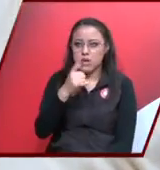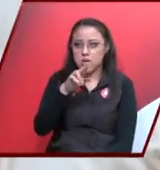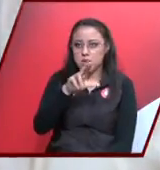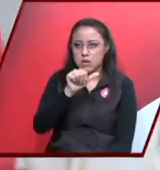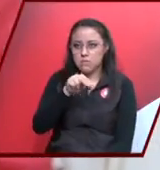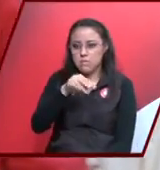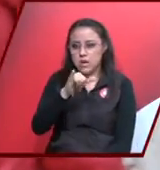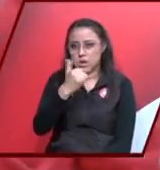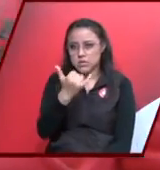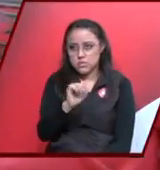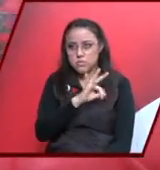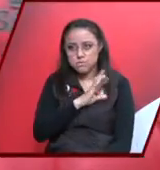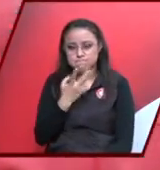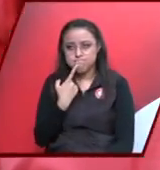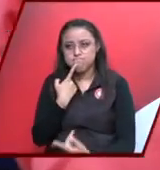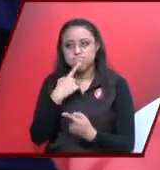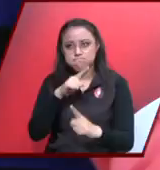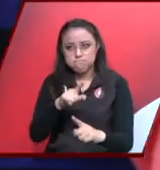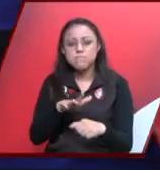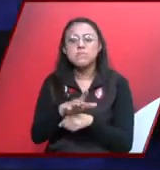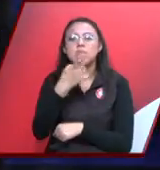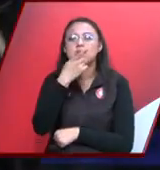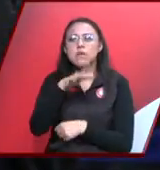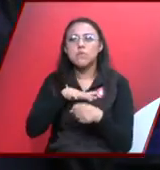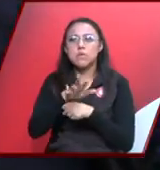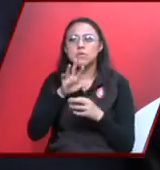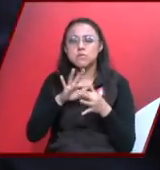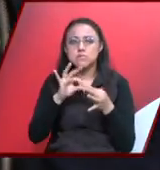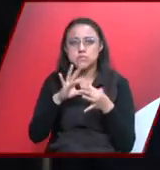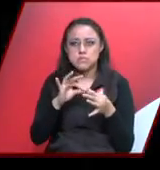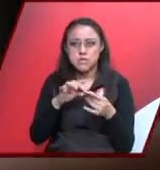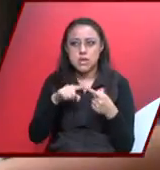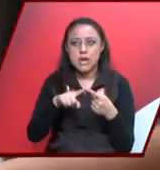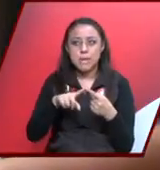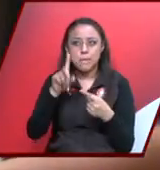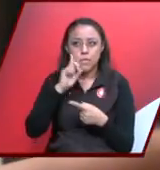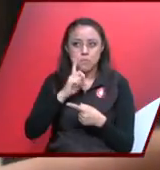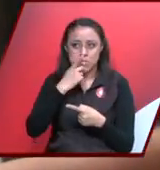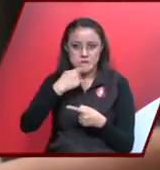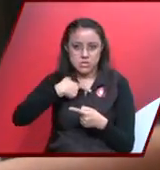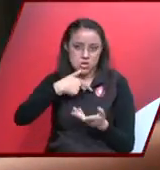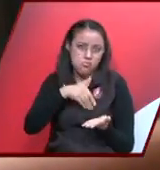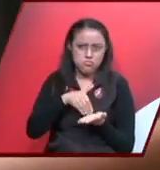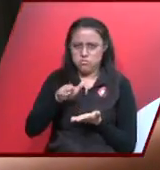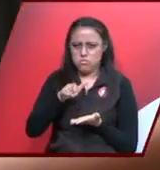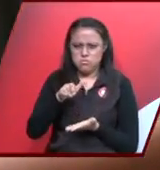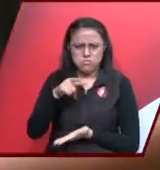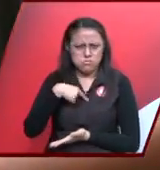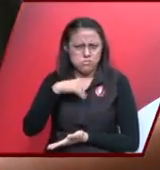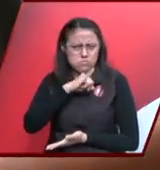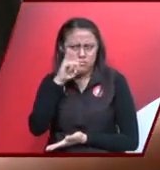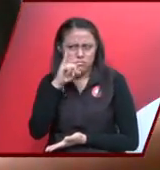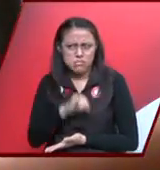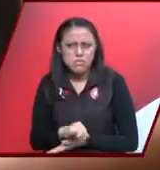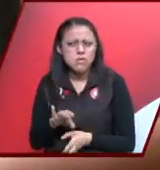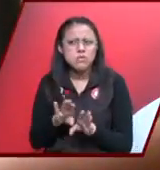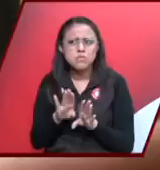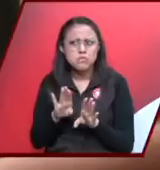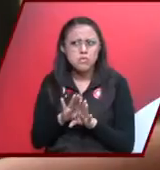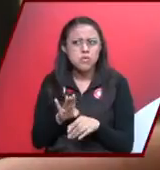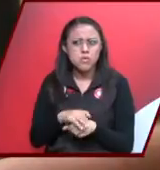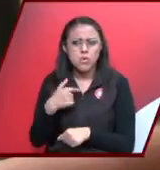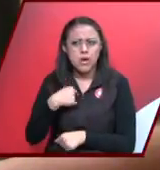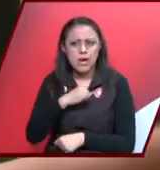pidió su derecho de réplica y esto fue lo que comentó. La señora me acusa de despojo. La verdad que no tiene ni caso porque yo